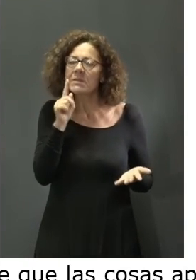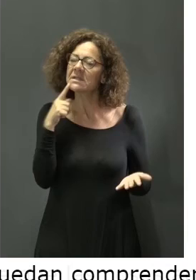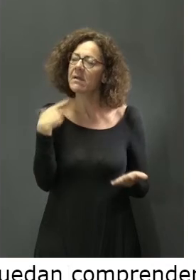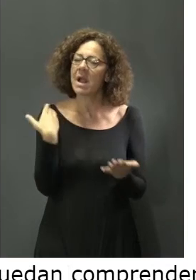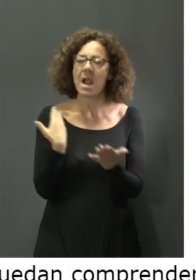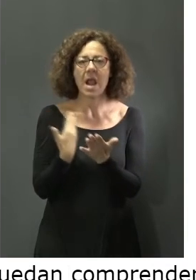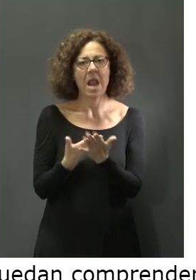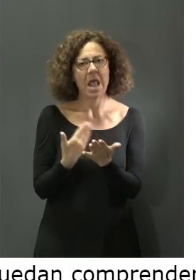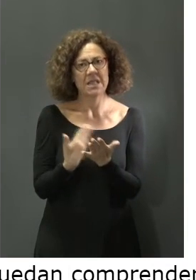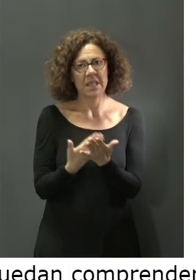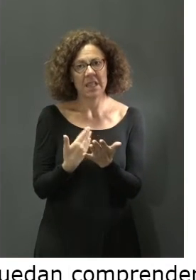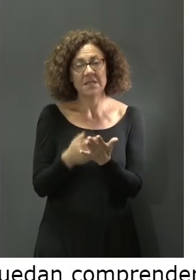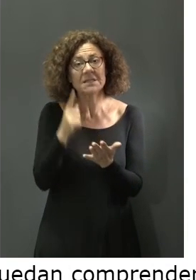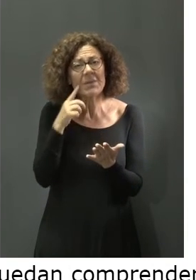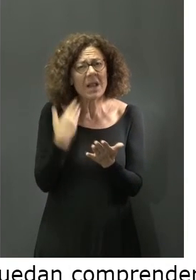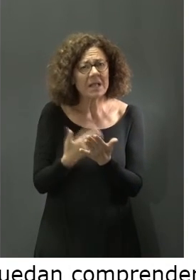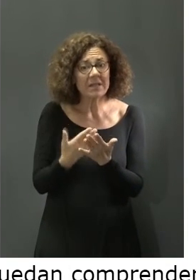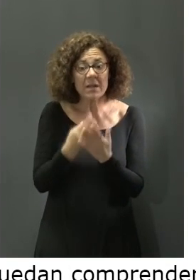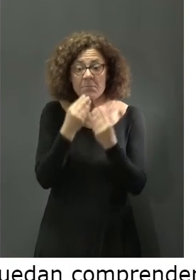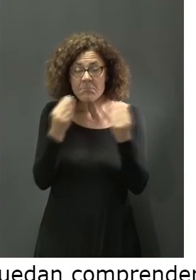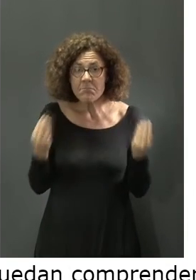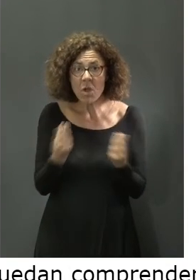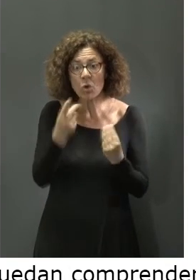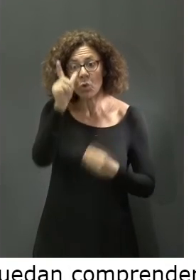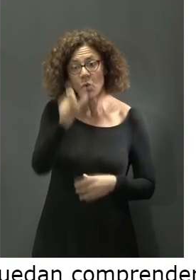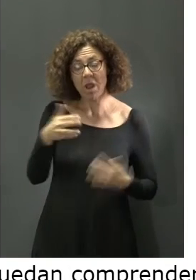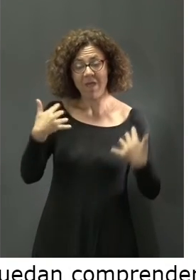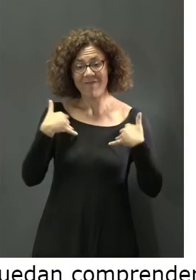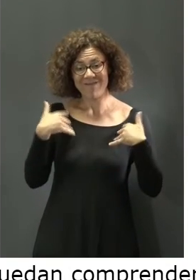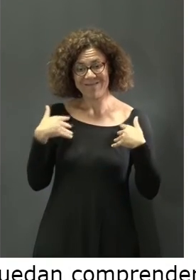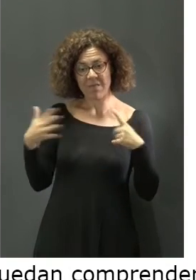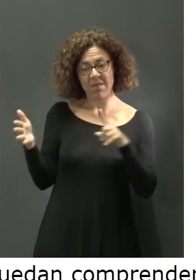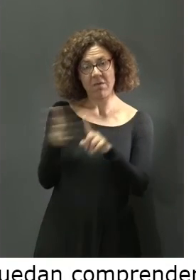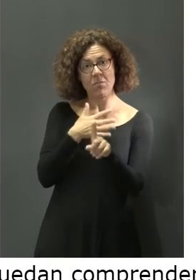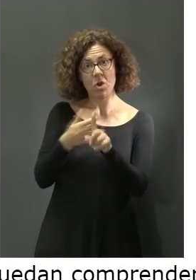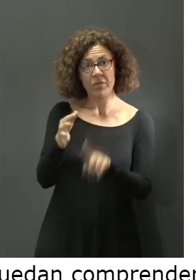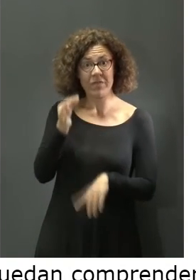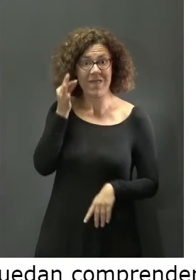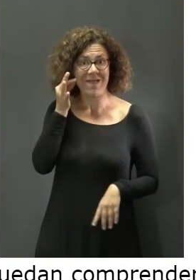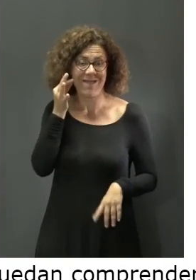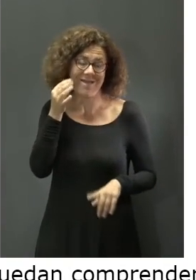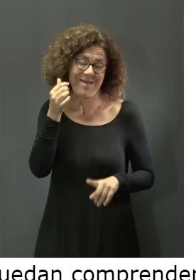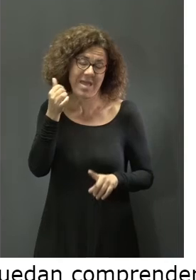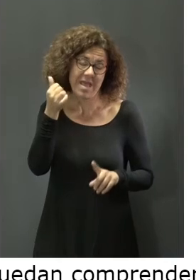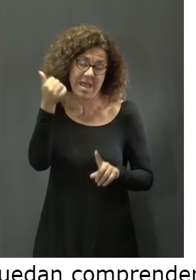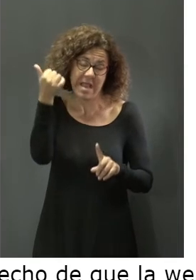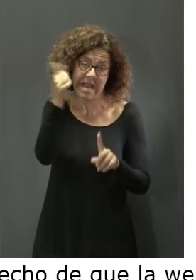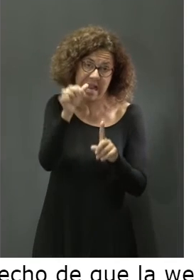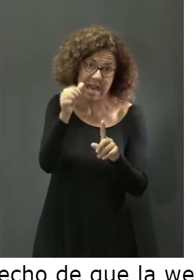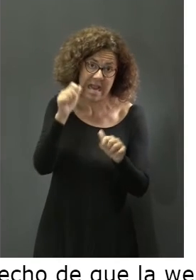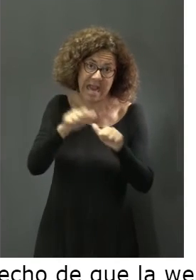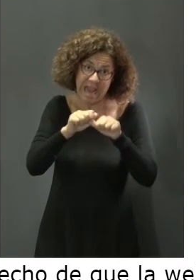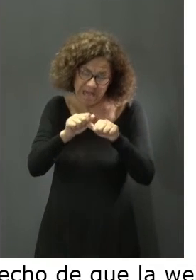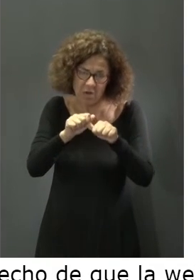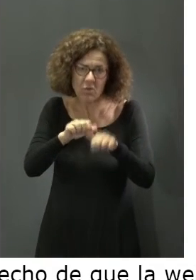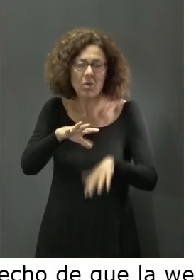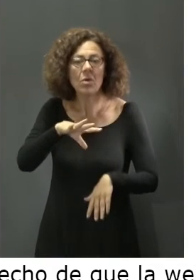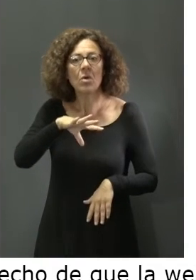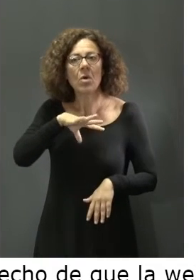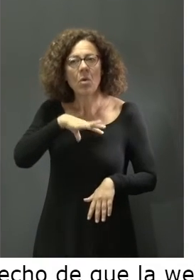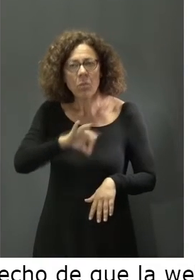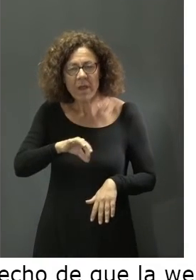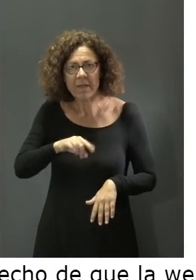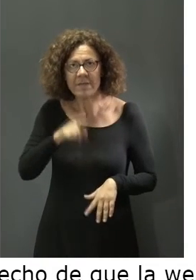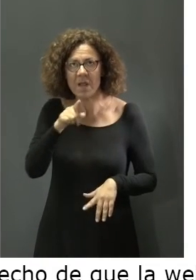garantizar mejor que una víctima de violencia de género, por poner un ejemplo, pues pueda, al rememorar